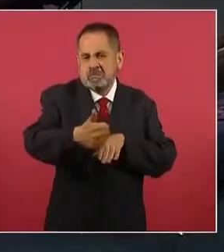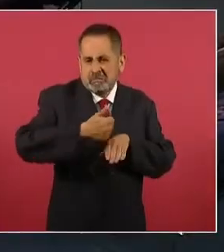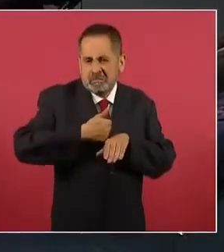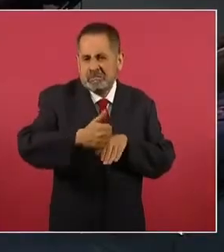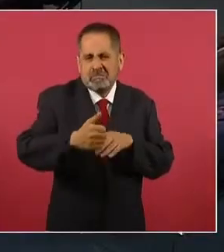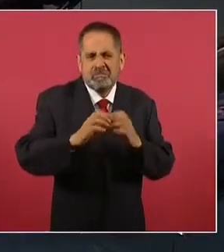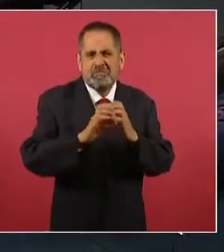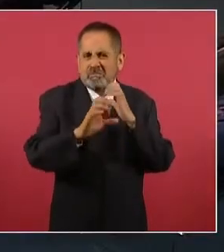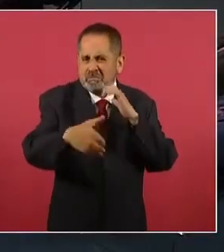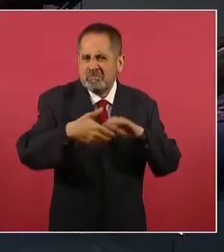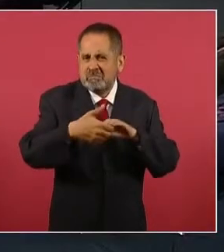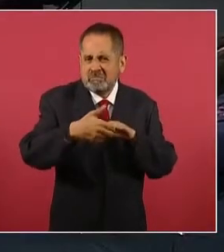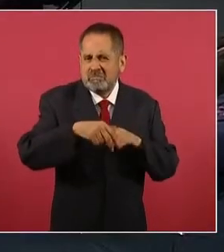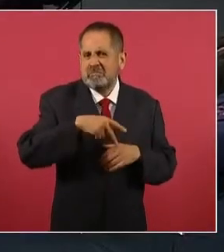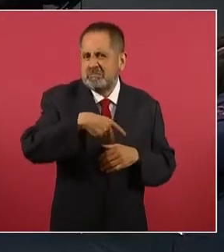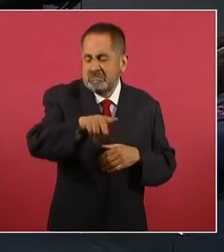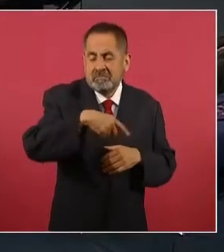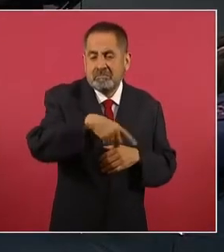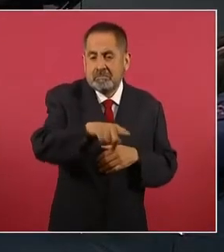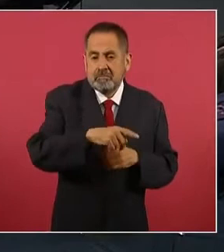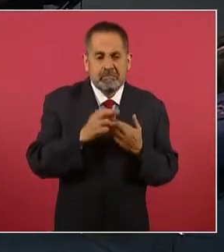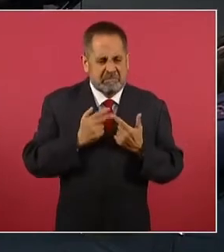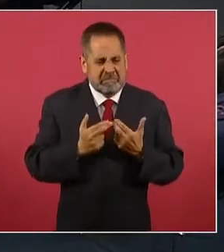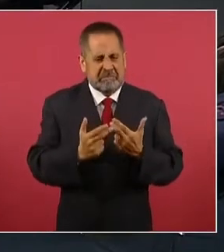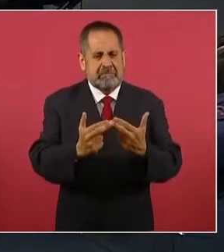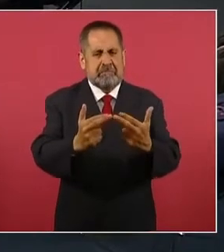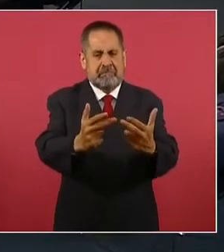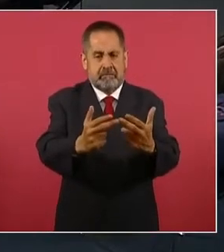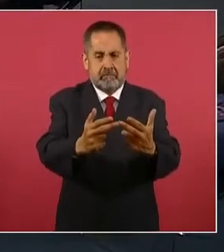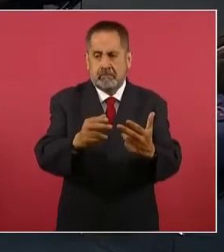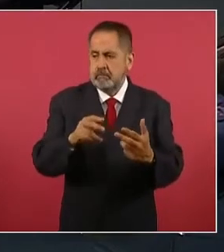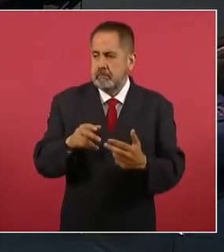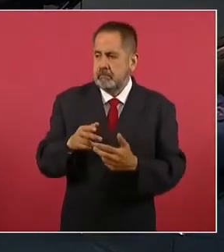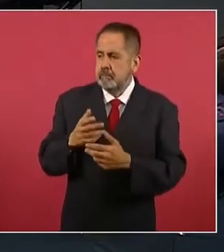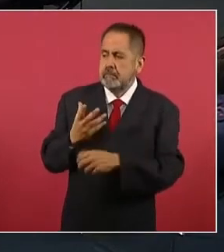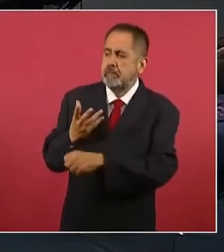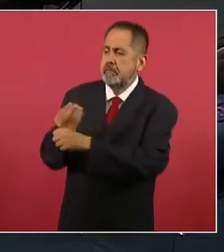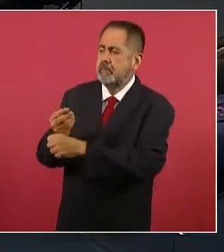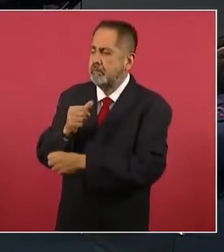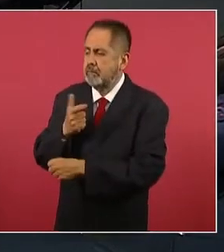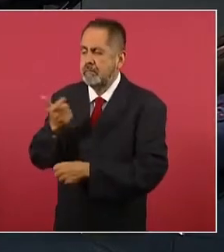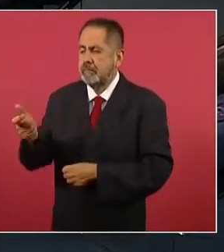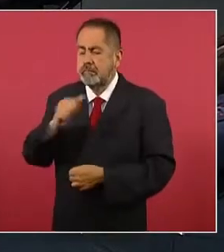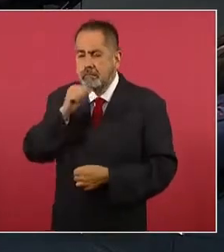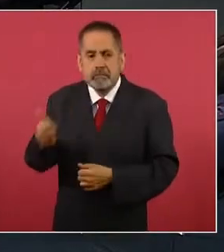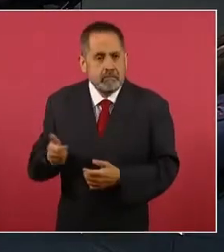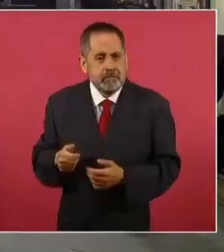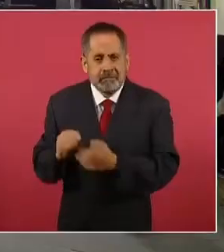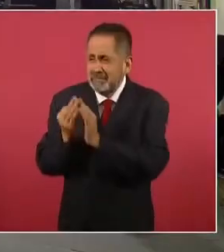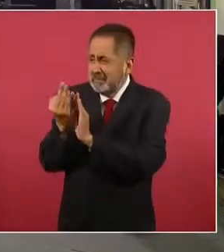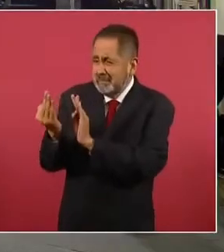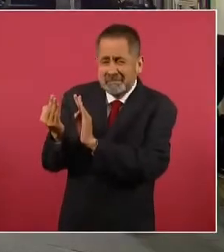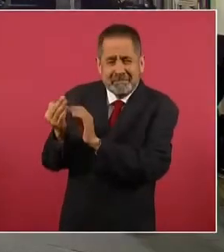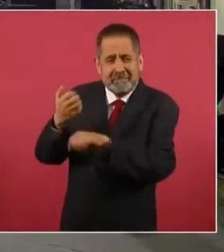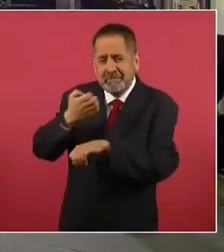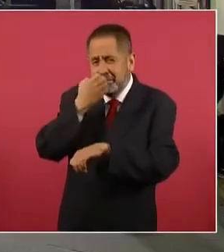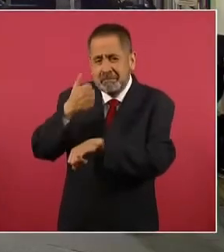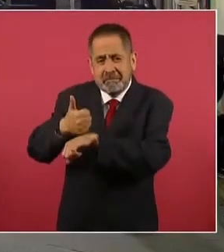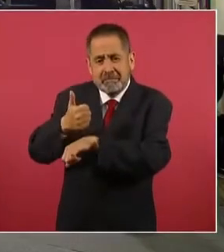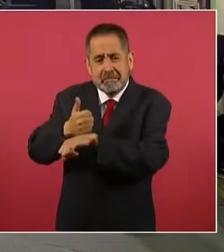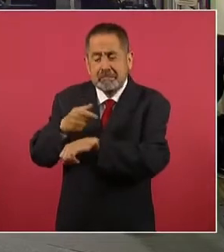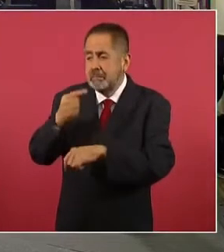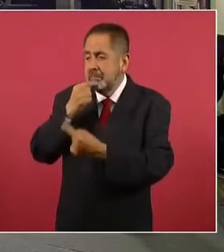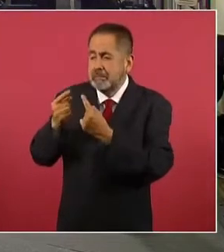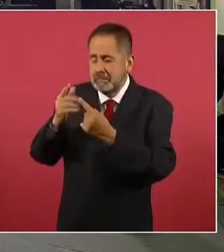equipo pesado, ya que pues si es una primaria y pues van niños, se les alteró